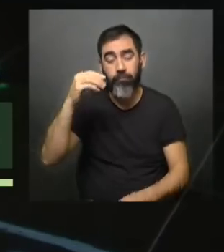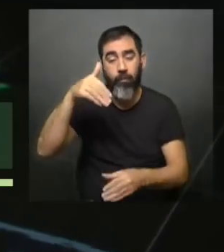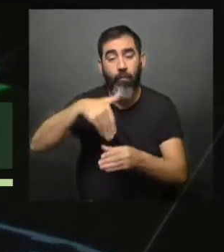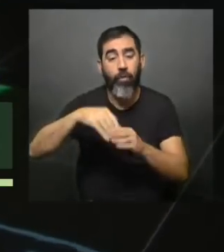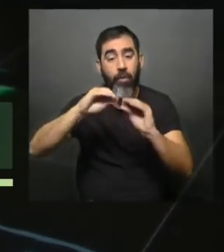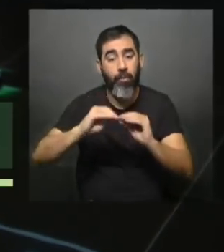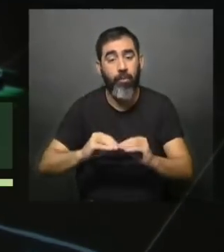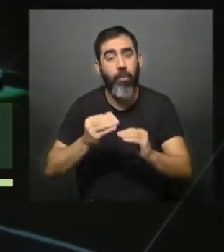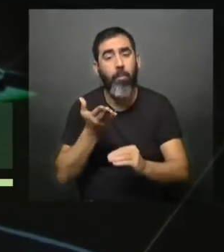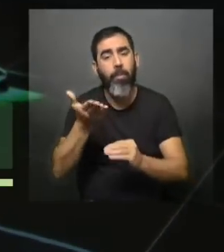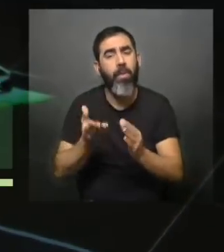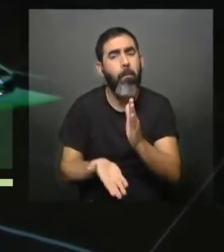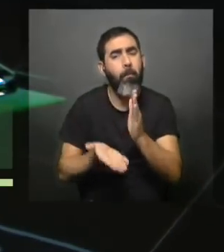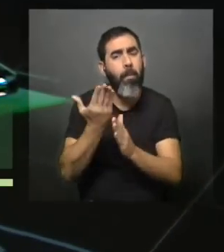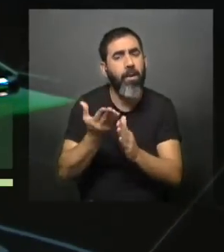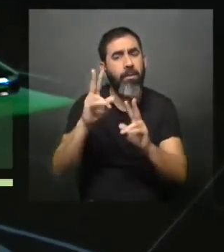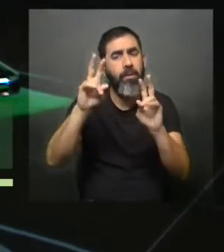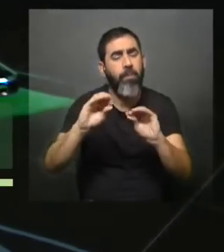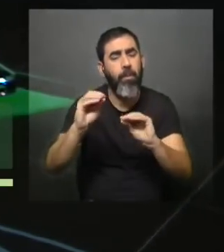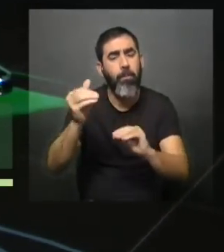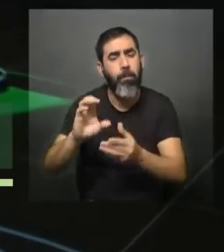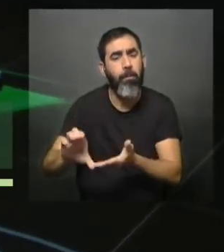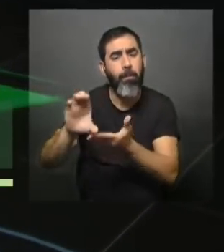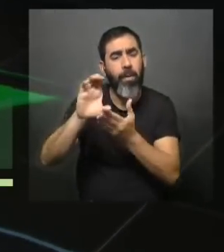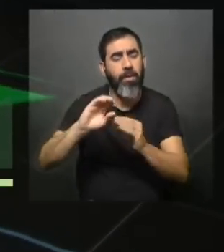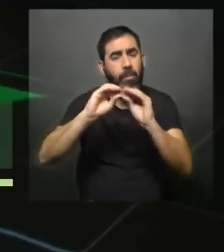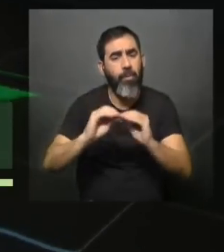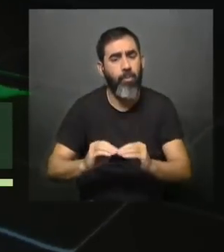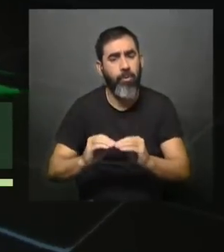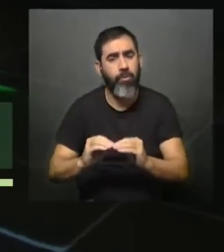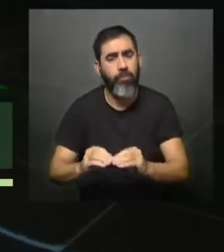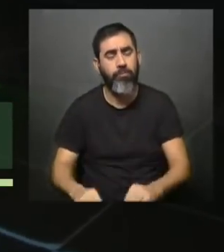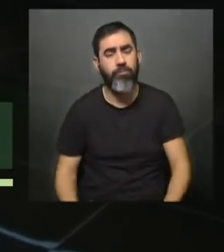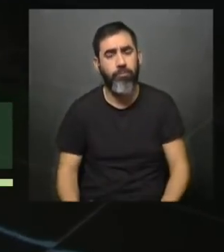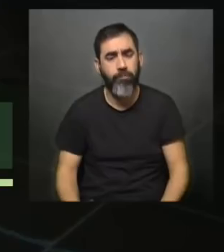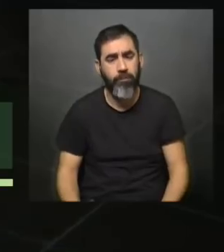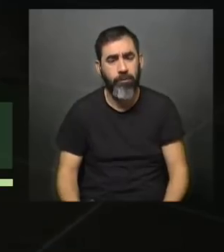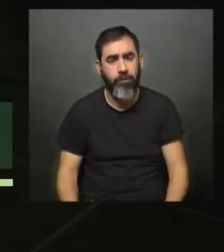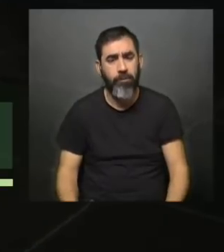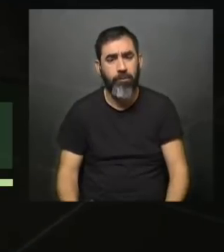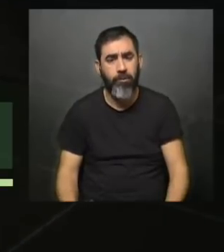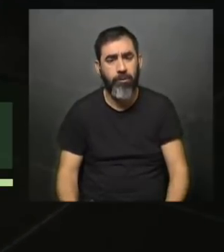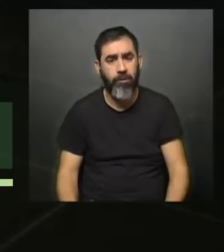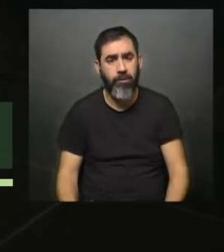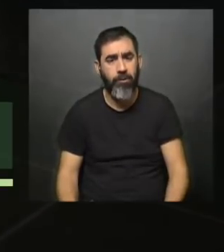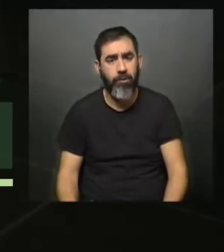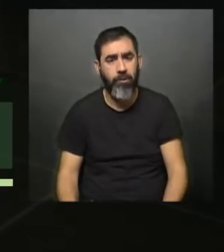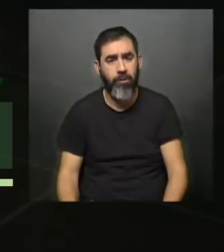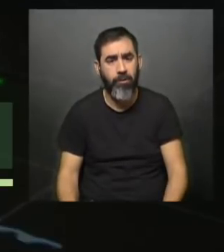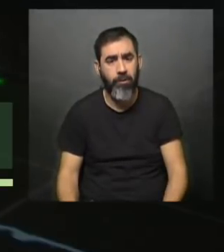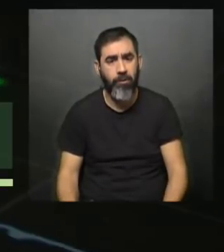rendición de cuentas se pidió algo en el marco de la rendición de cuentas porque todo esto lleva lleva presupuesto para poder implementarlo no